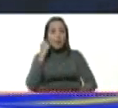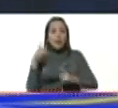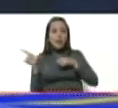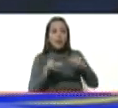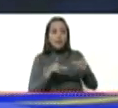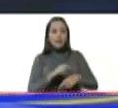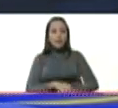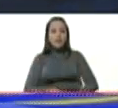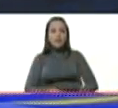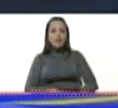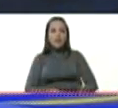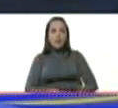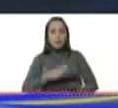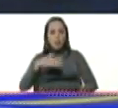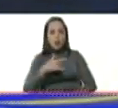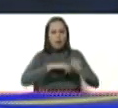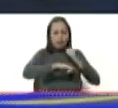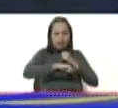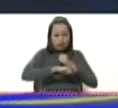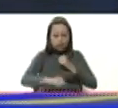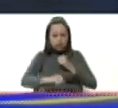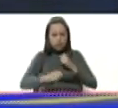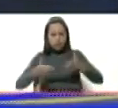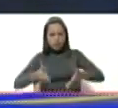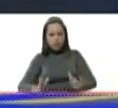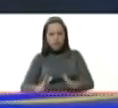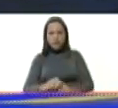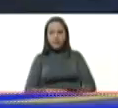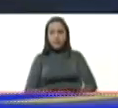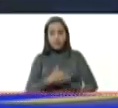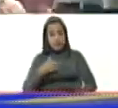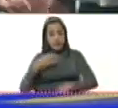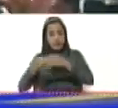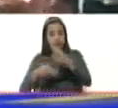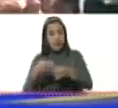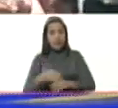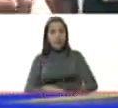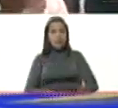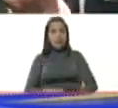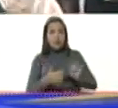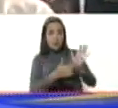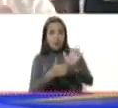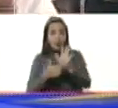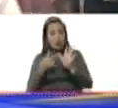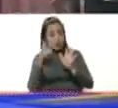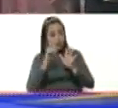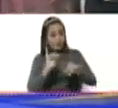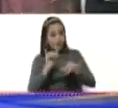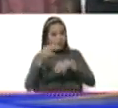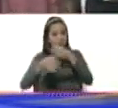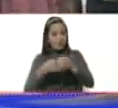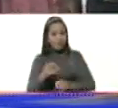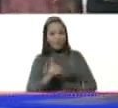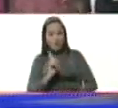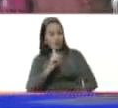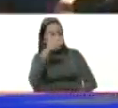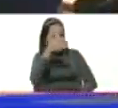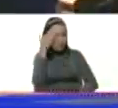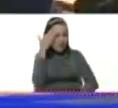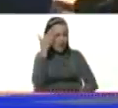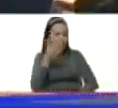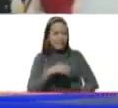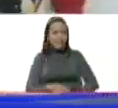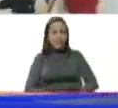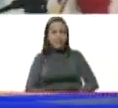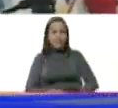para pujar y parir. Si usted quiere explicarlo, yo se lo puedo mostrar. Mira, no, yo lo hago. Experta. Muy bien, ¿quién me puede ayudar aquí con